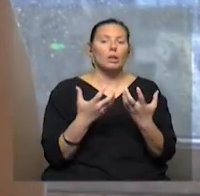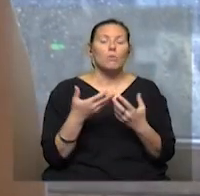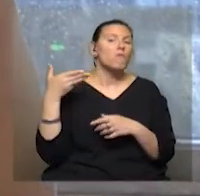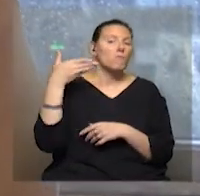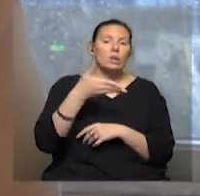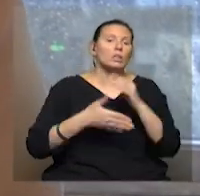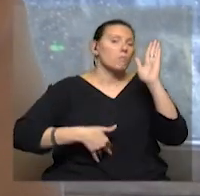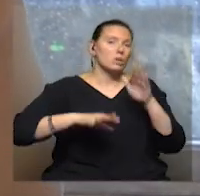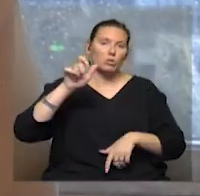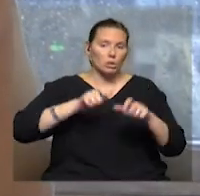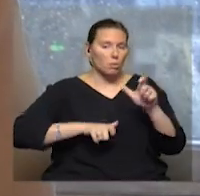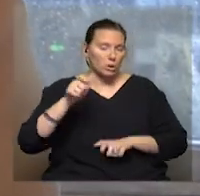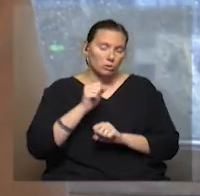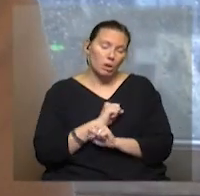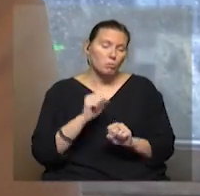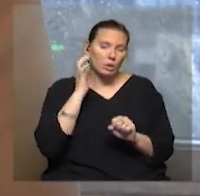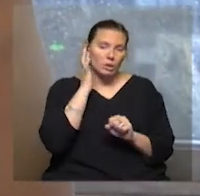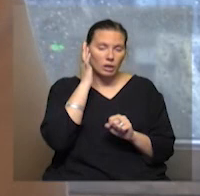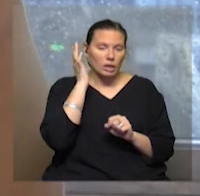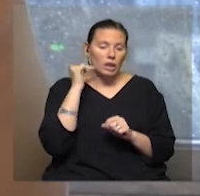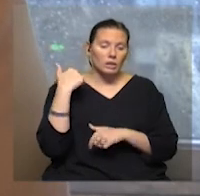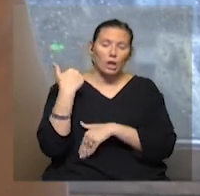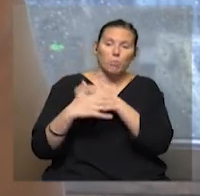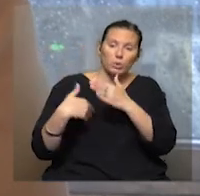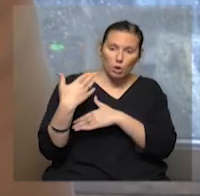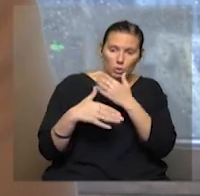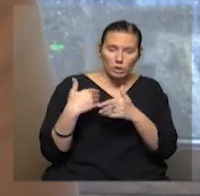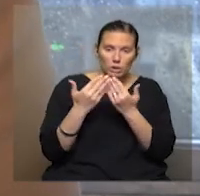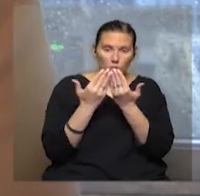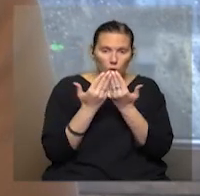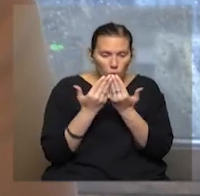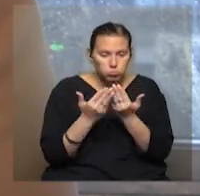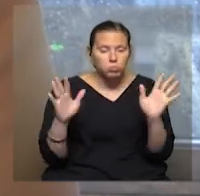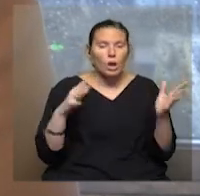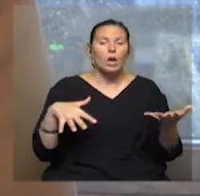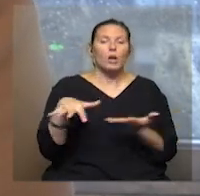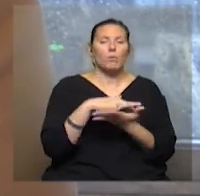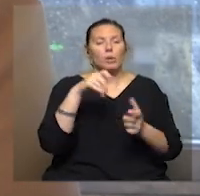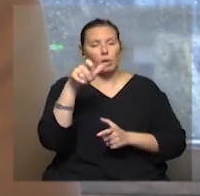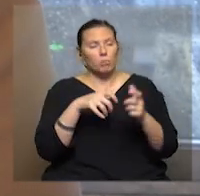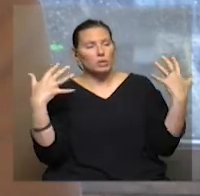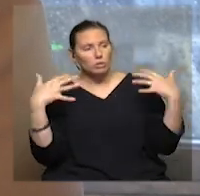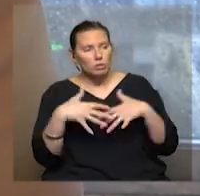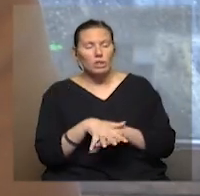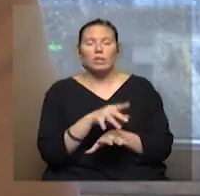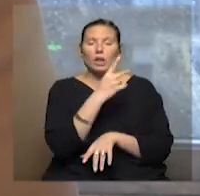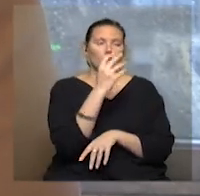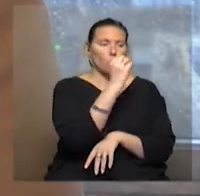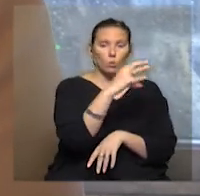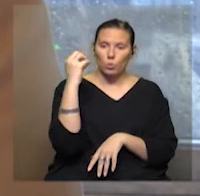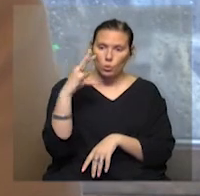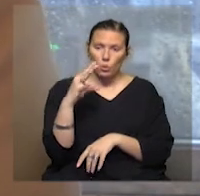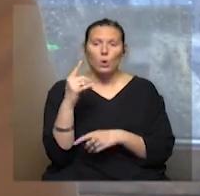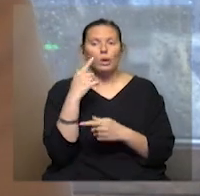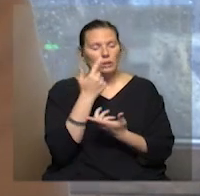la mayor cantidad de gente posible, que este proceso que estamos haciendo de abrir el barrio a toda la gente, de integrar los dos clubes, de que los clubes